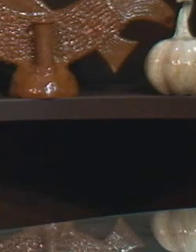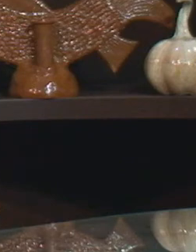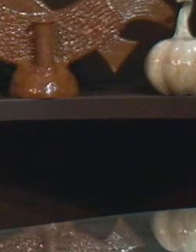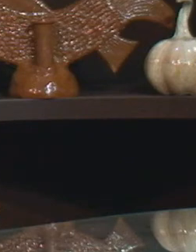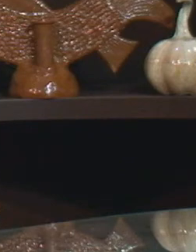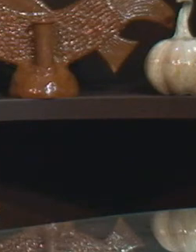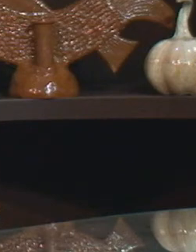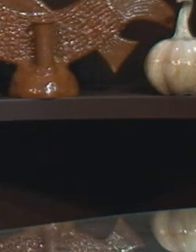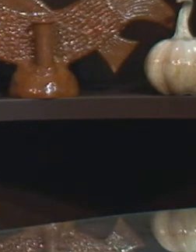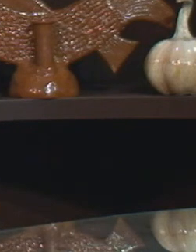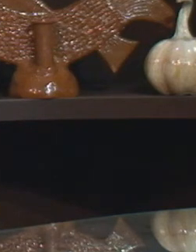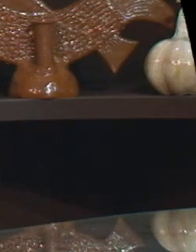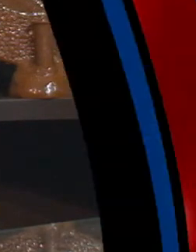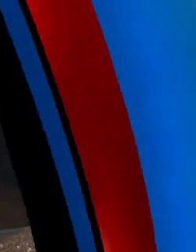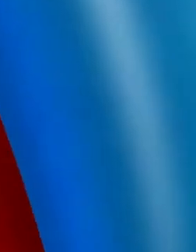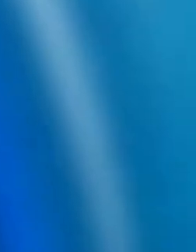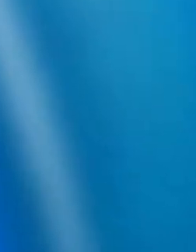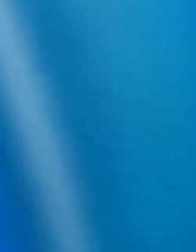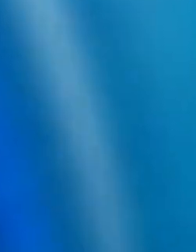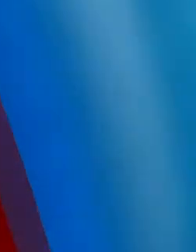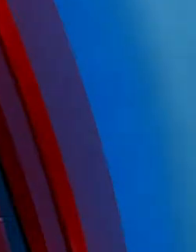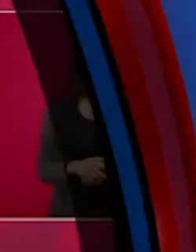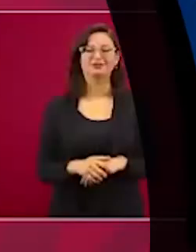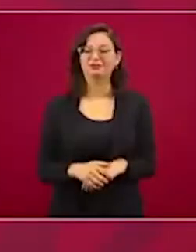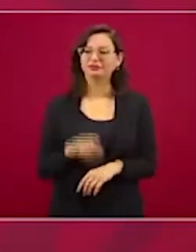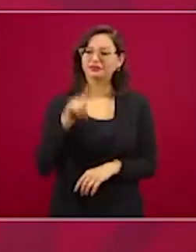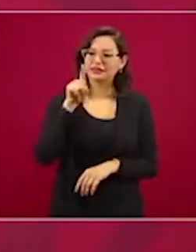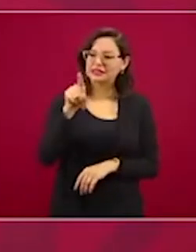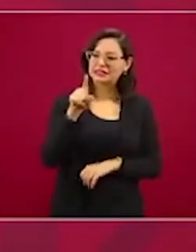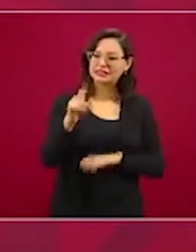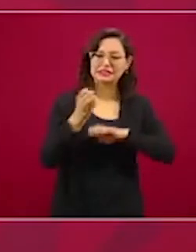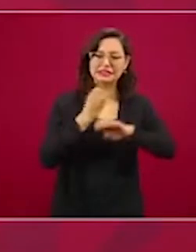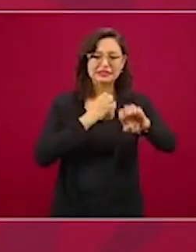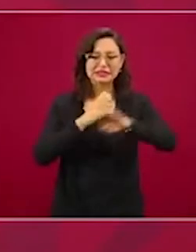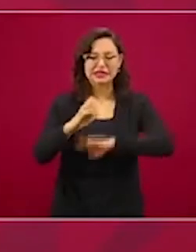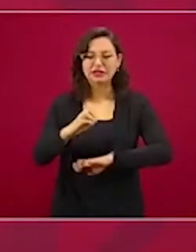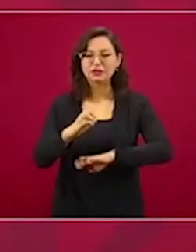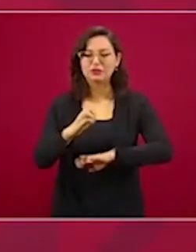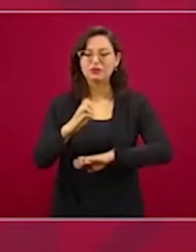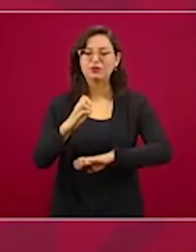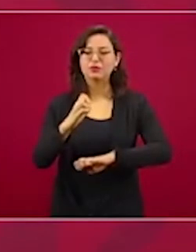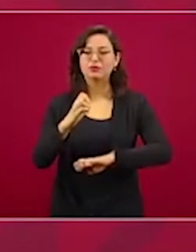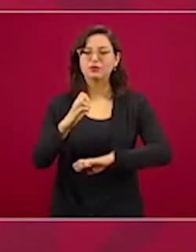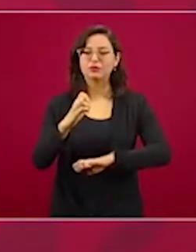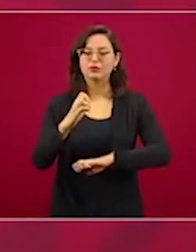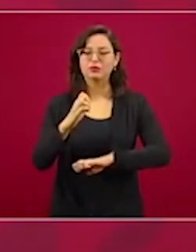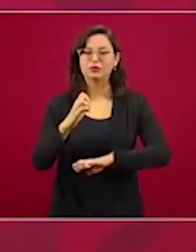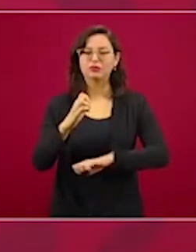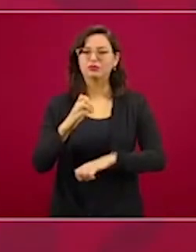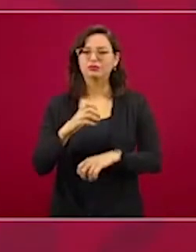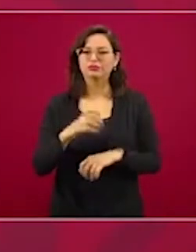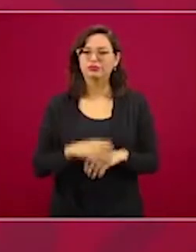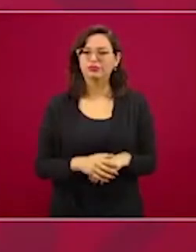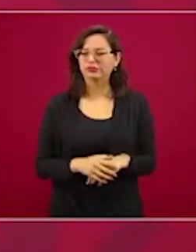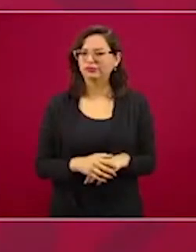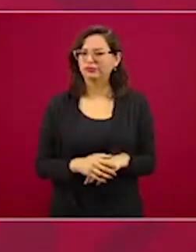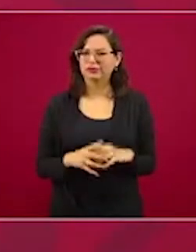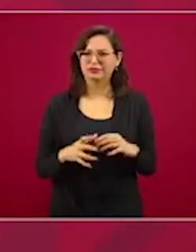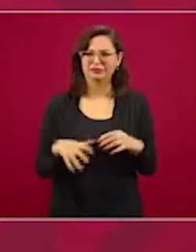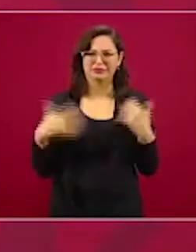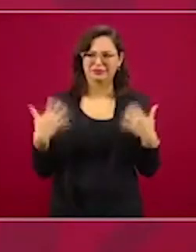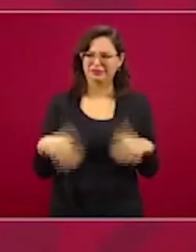Escuche. Es un estado que tiene muy